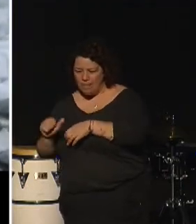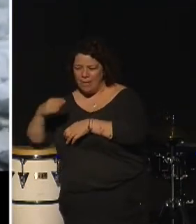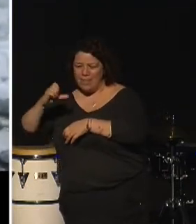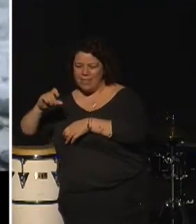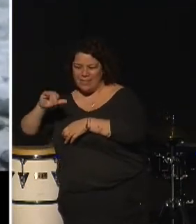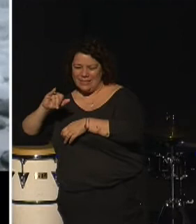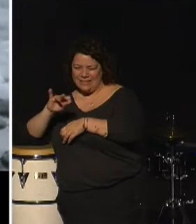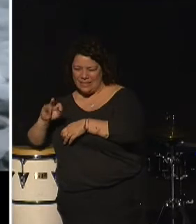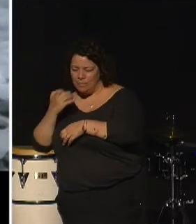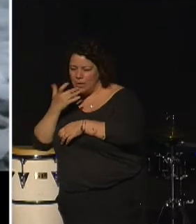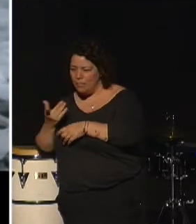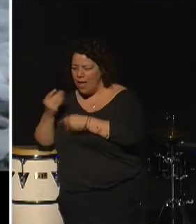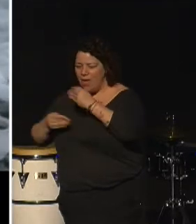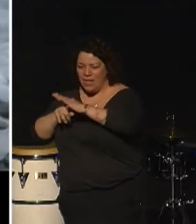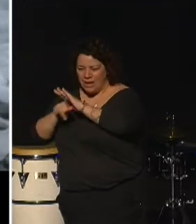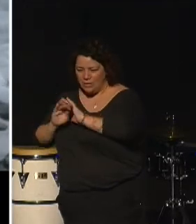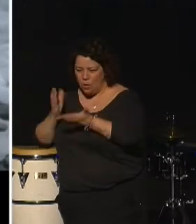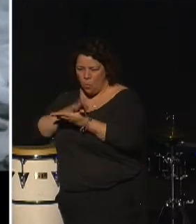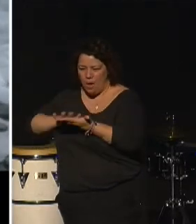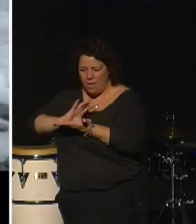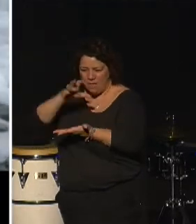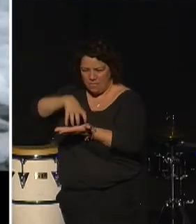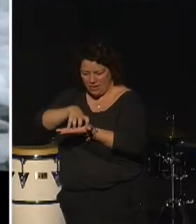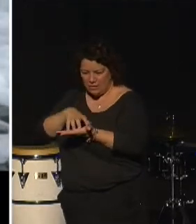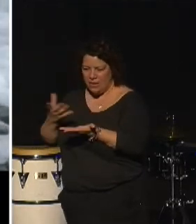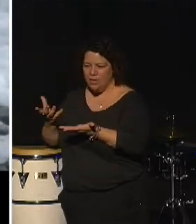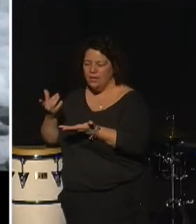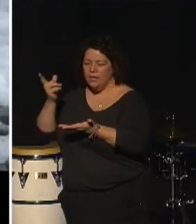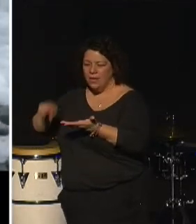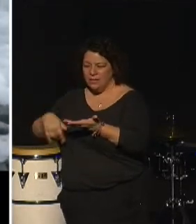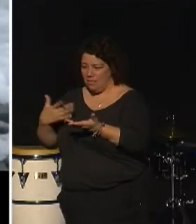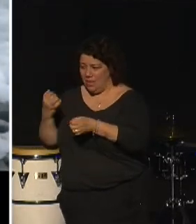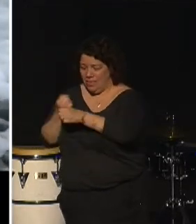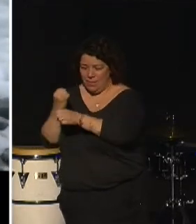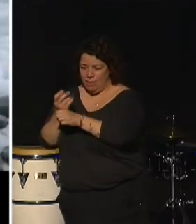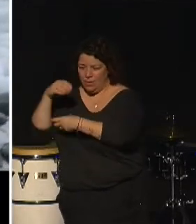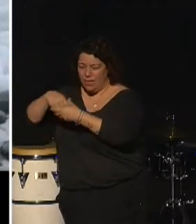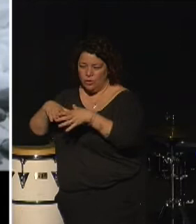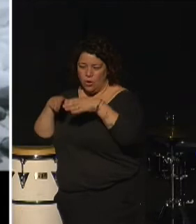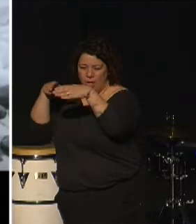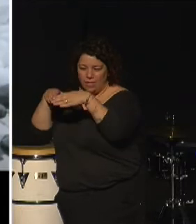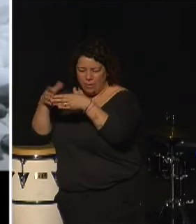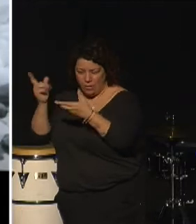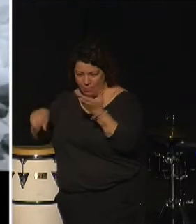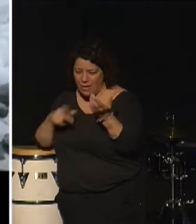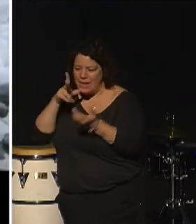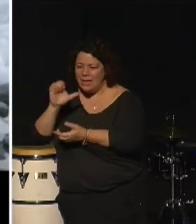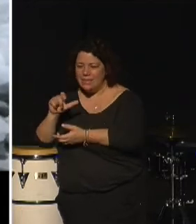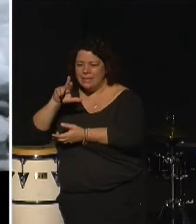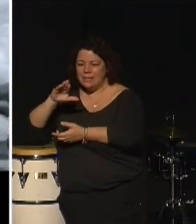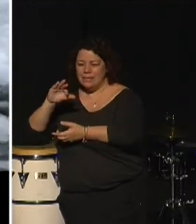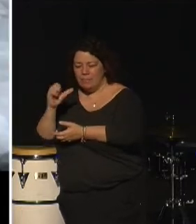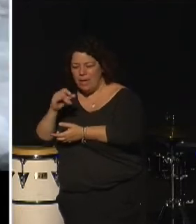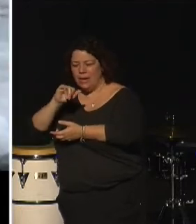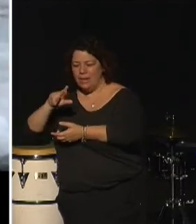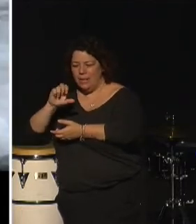aquí gestionando la base y parte del trabajo que se hace en el buque oceanográfico Hespérides, por ejemplo, o en el Sarmiento de